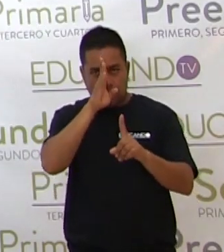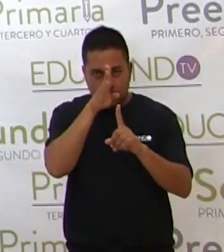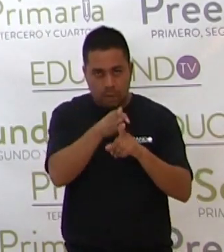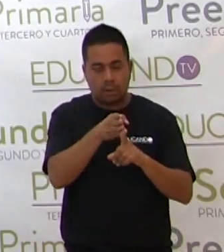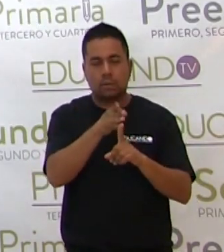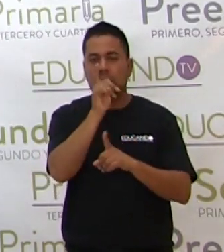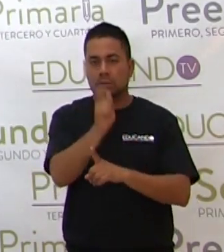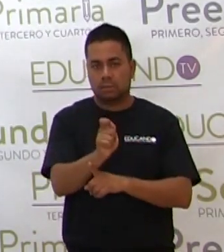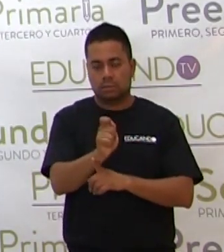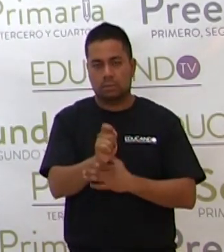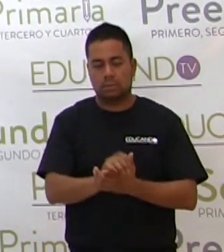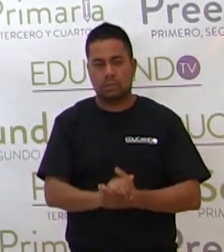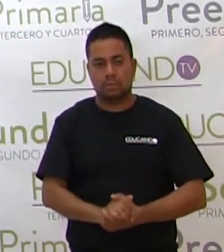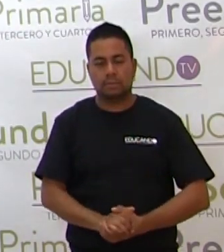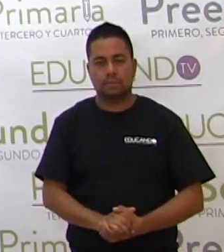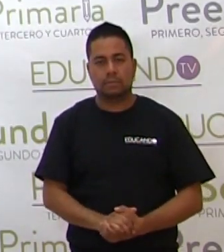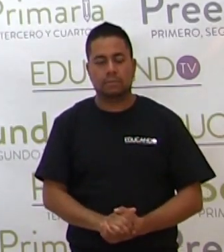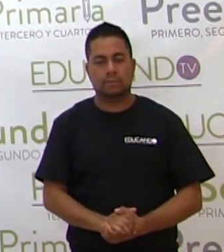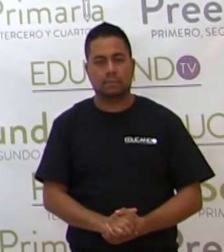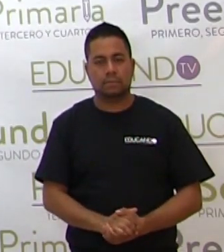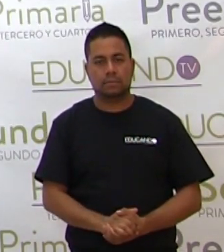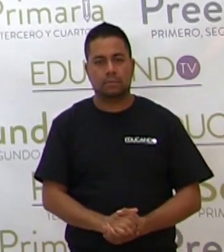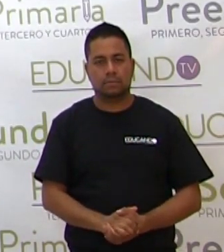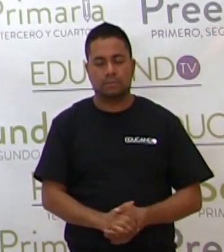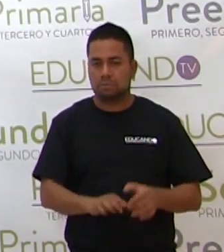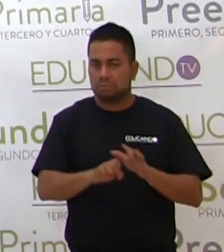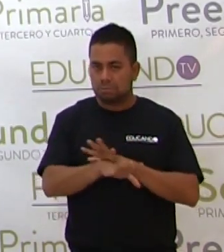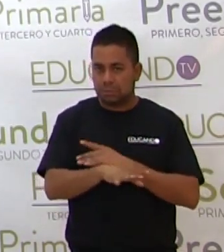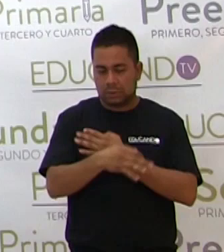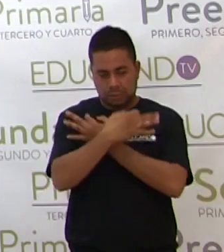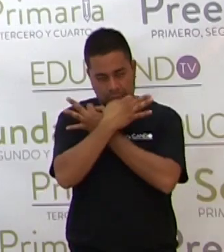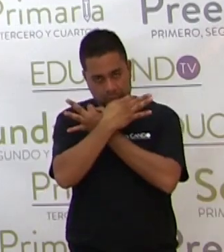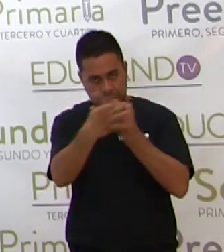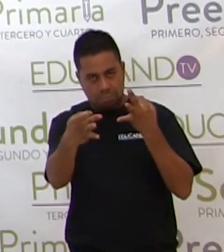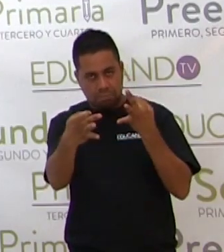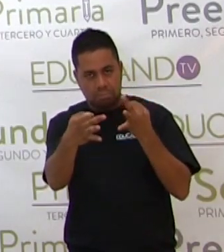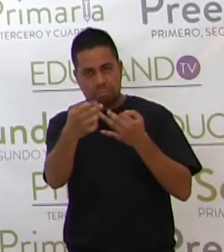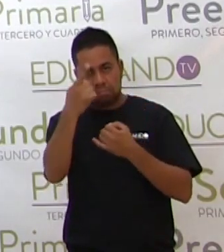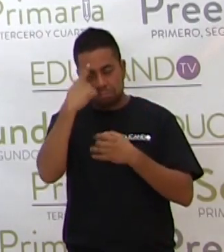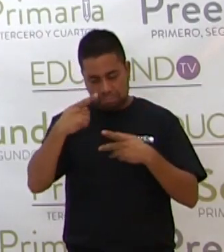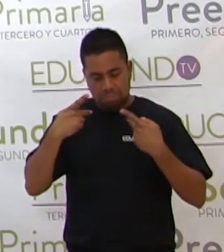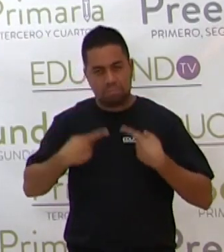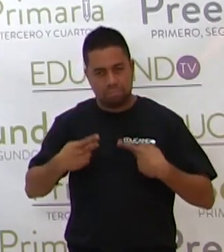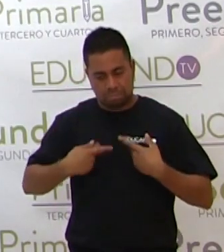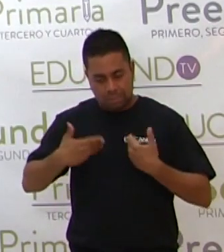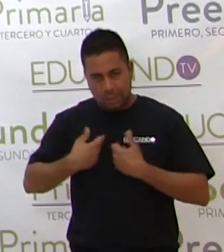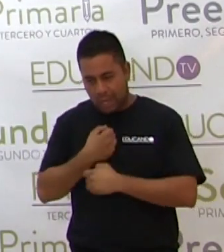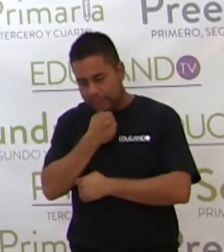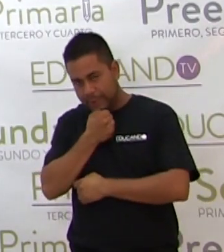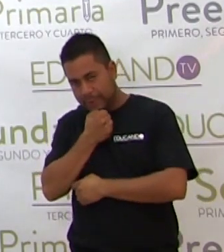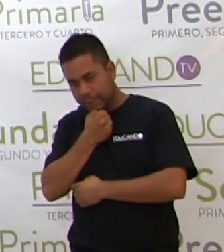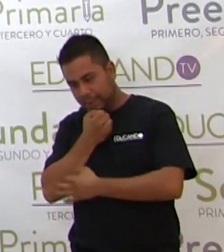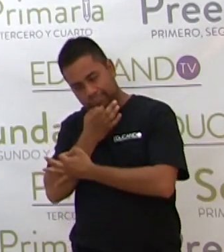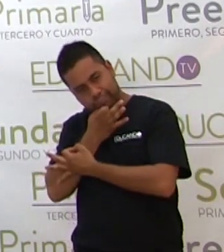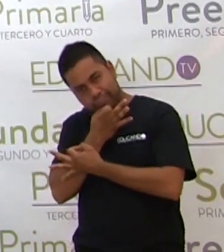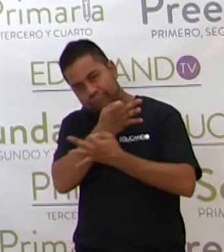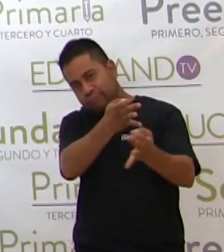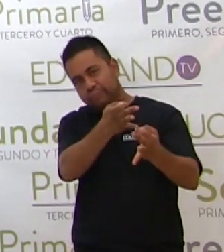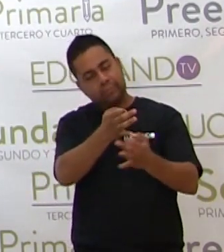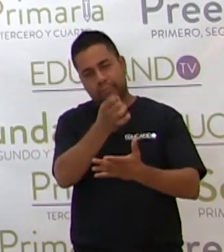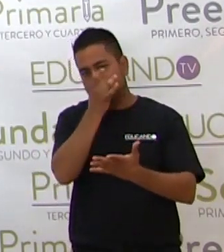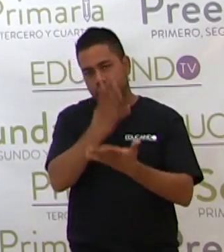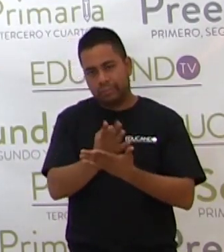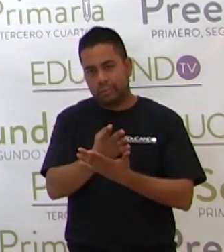esto significa que el mensaje es solo de un lado en este caso del locutor